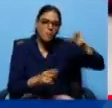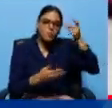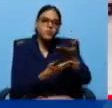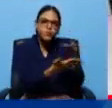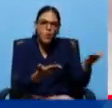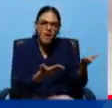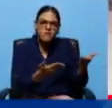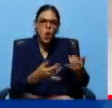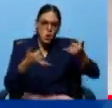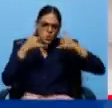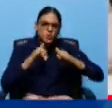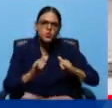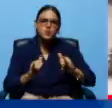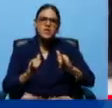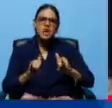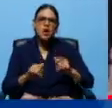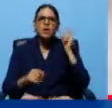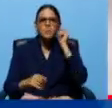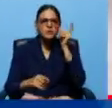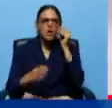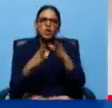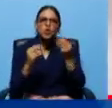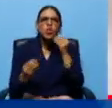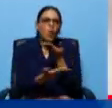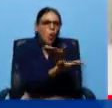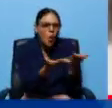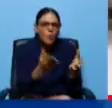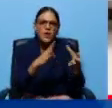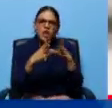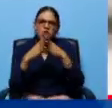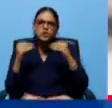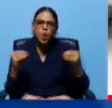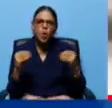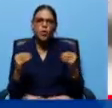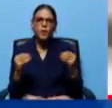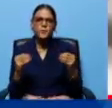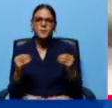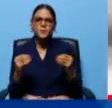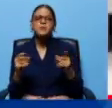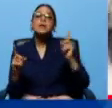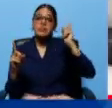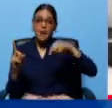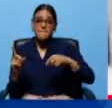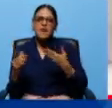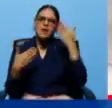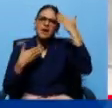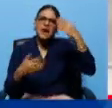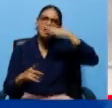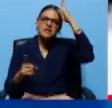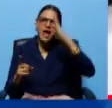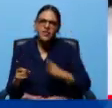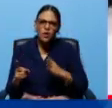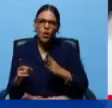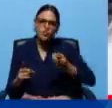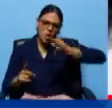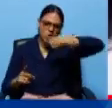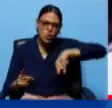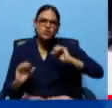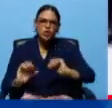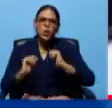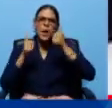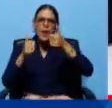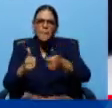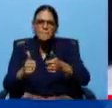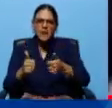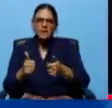Venezuela, sus hijos, sus hijas, sus muchachos, la juventud. Y gracias a Dios hemos